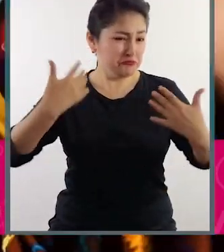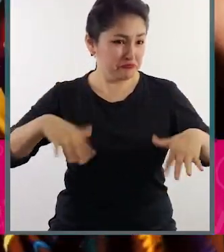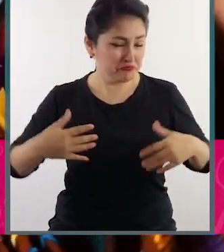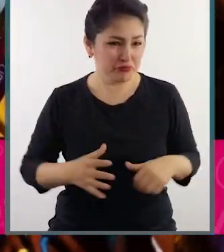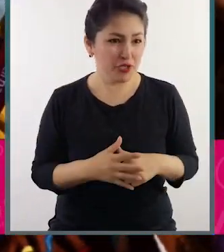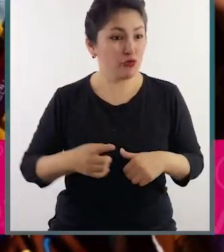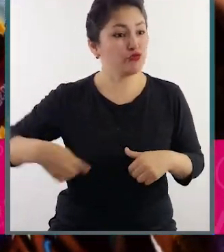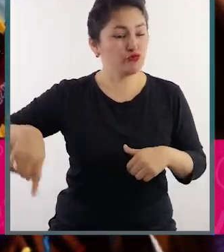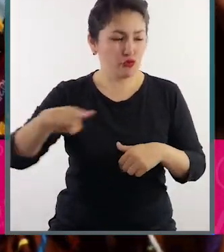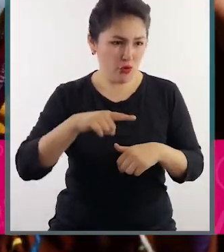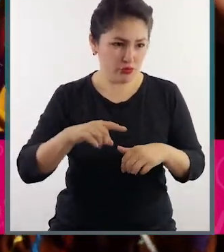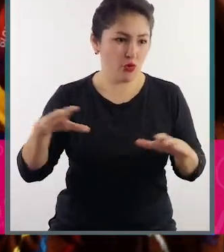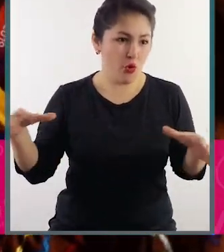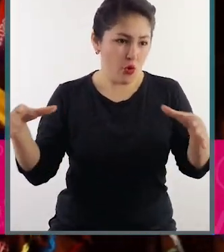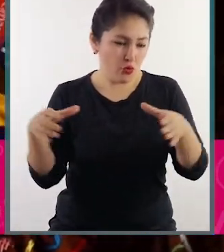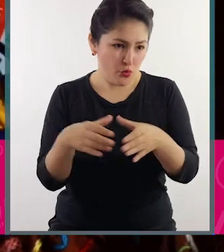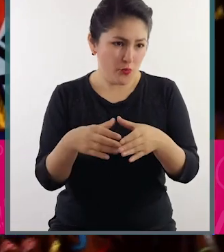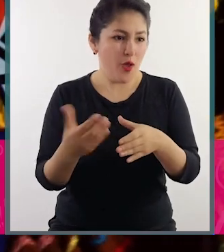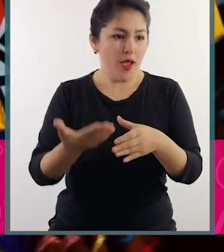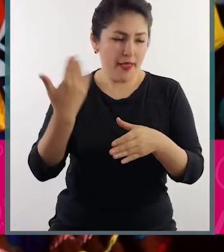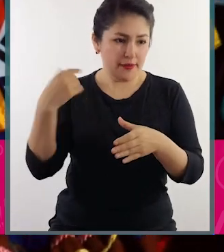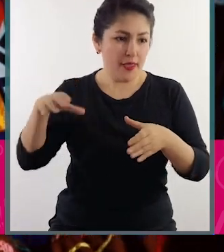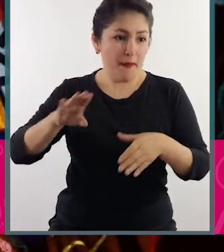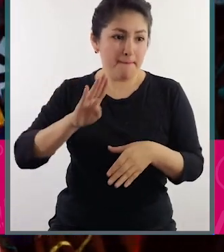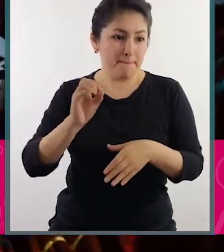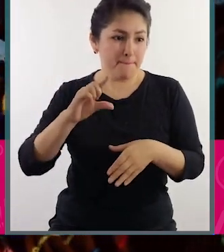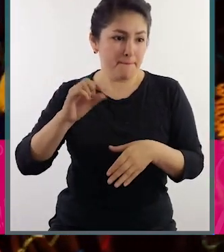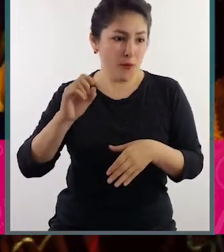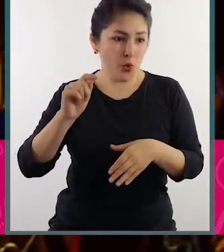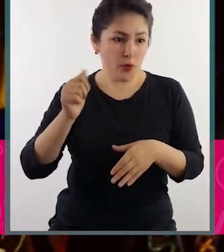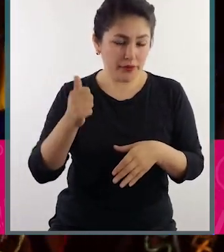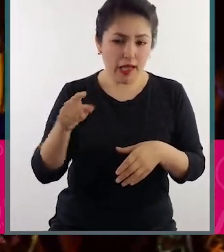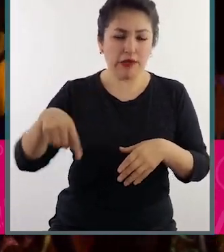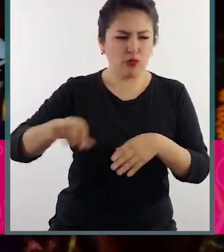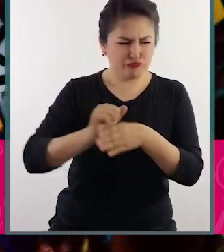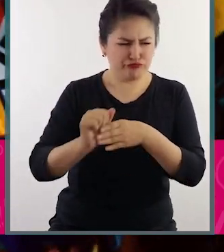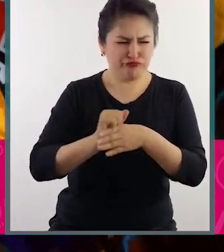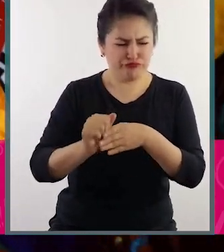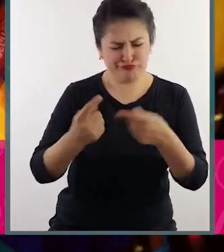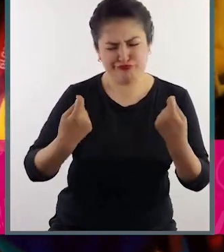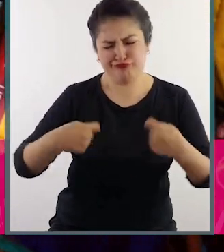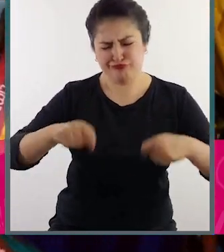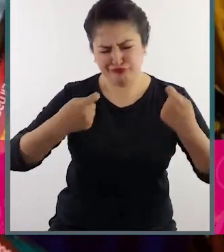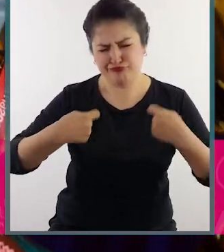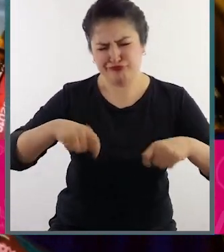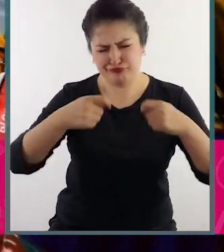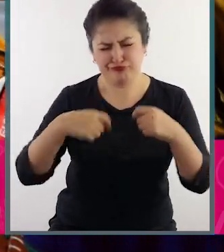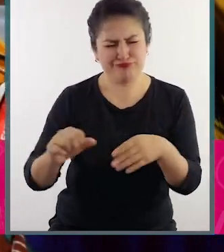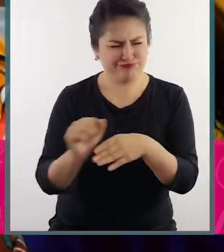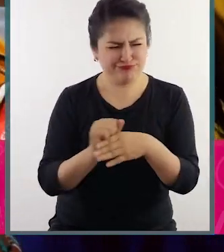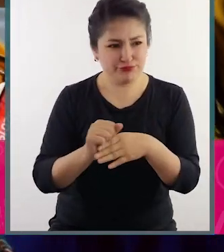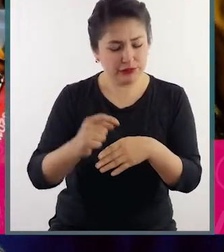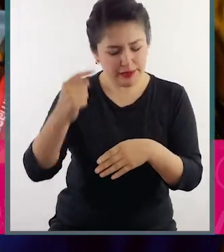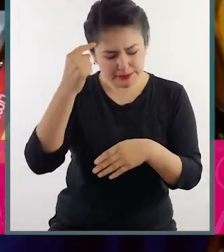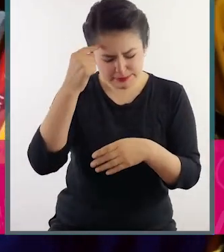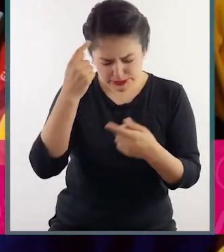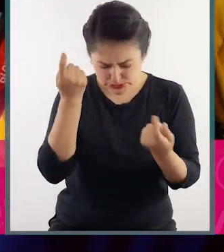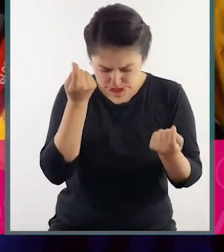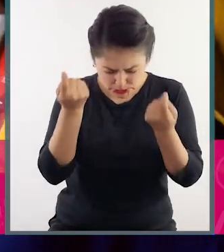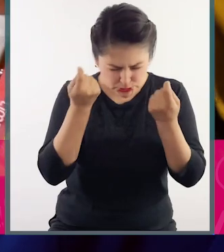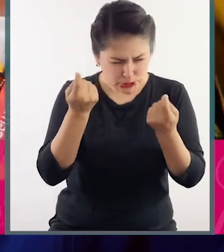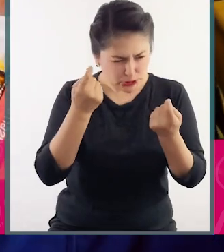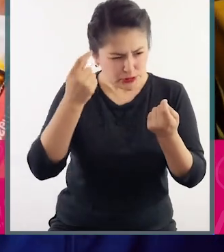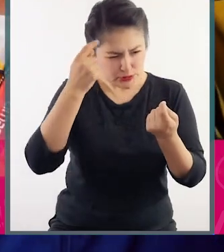venga! Todos, la mayoría, somos pues de Bogotá, de la capital, los que no entrenamos muy duro, nos hemos preparado también